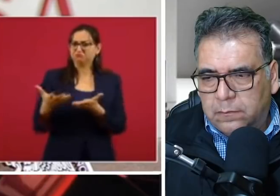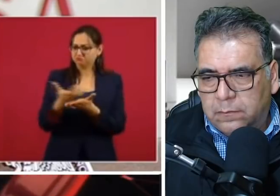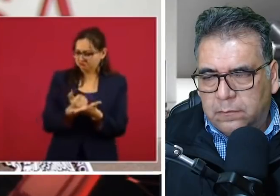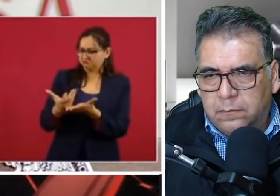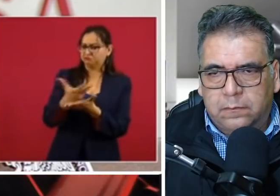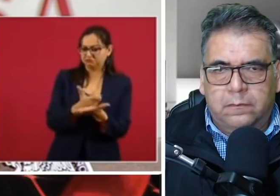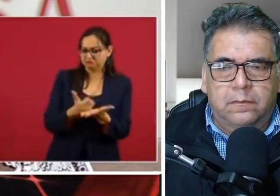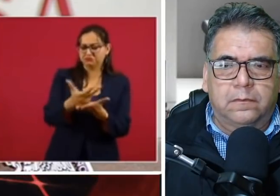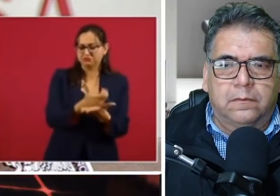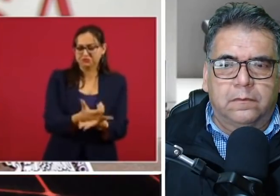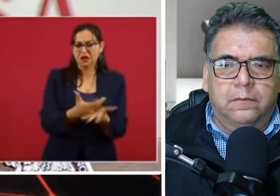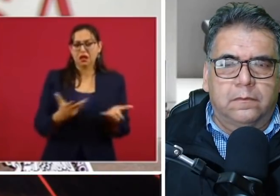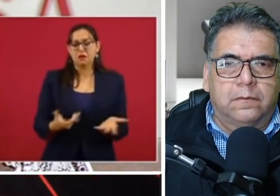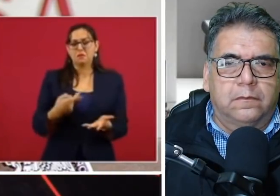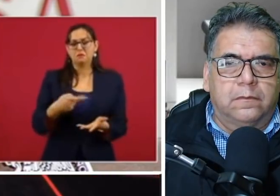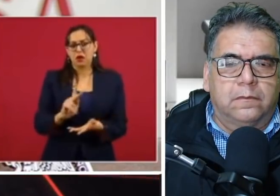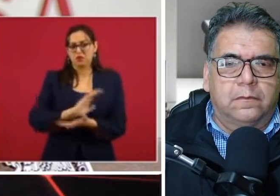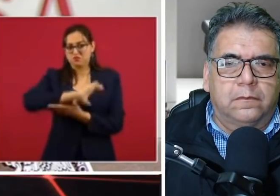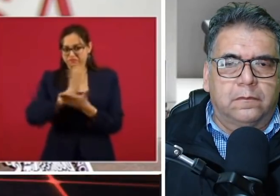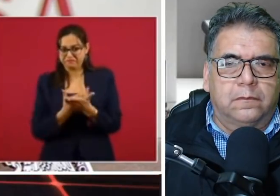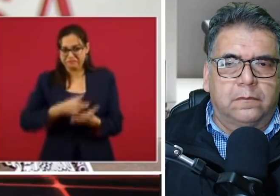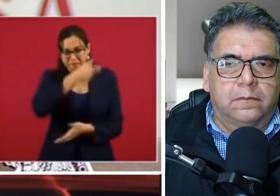mantengan contratos leoninos,